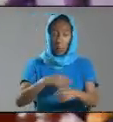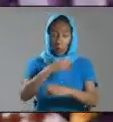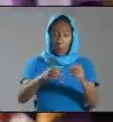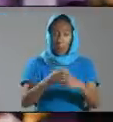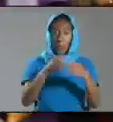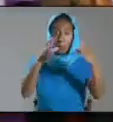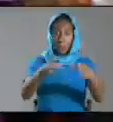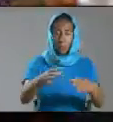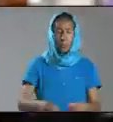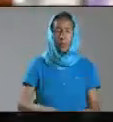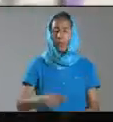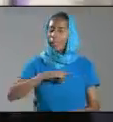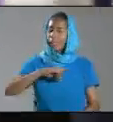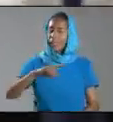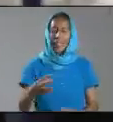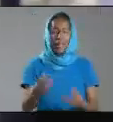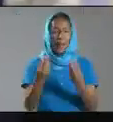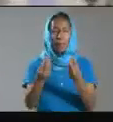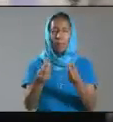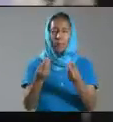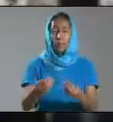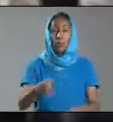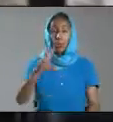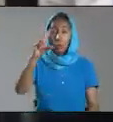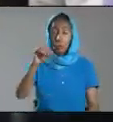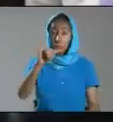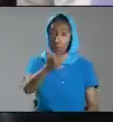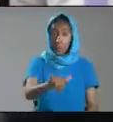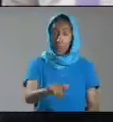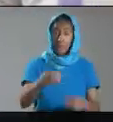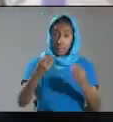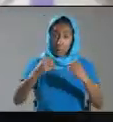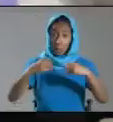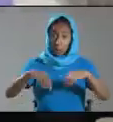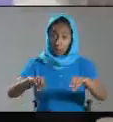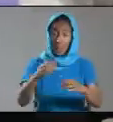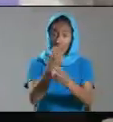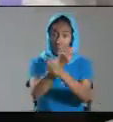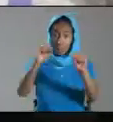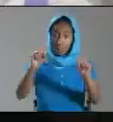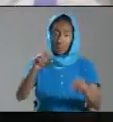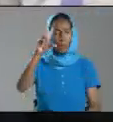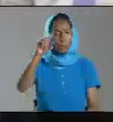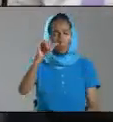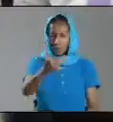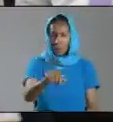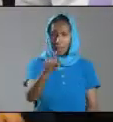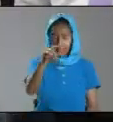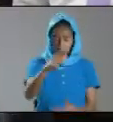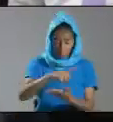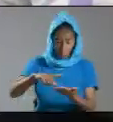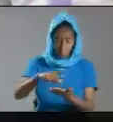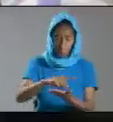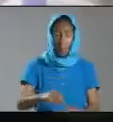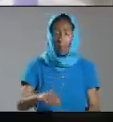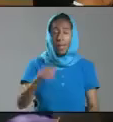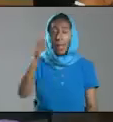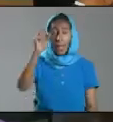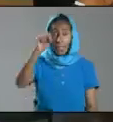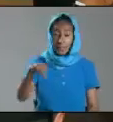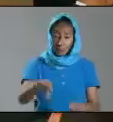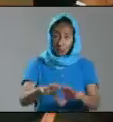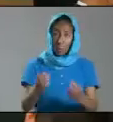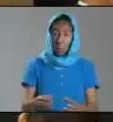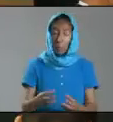se quede sin la oportunidad de salvación. No se quede en su lugar. Mire, así como han venido estas personas valientemente,